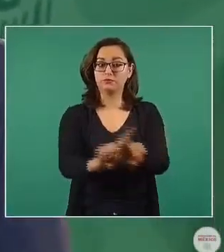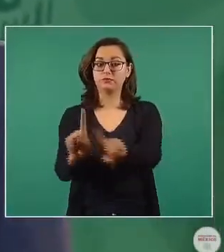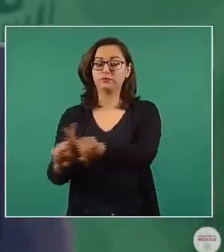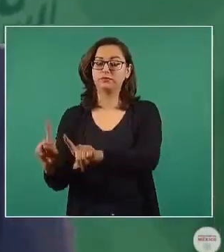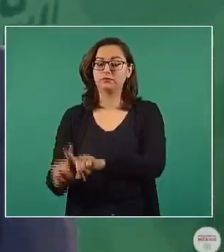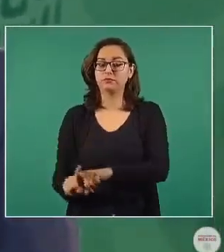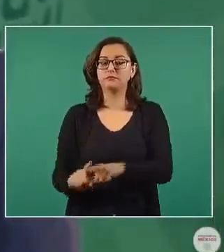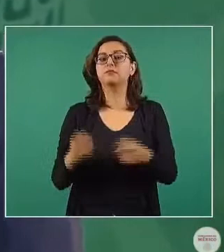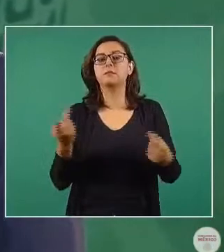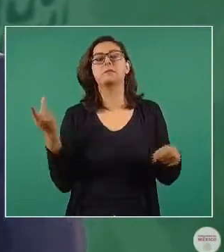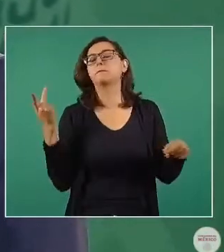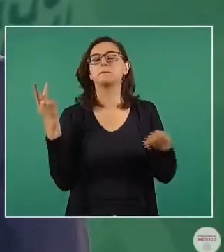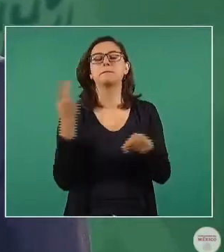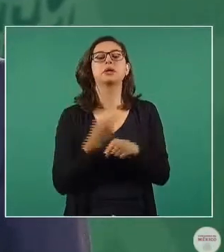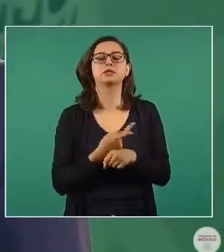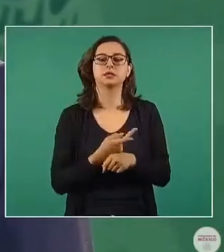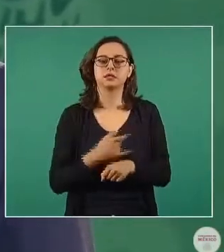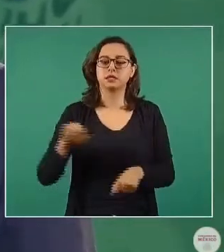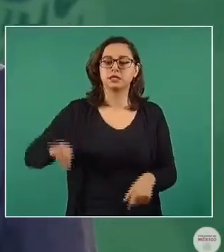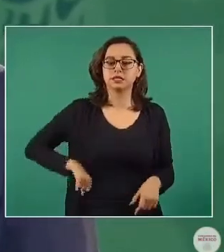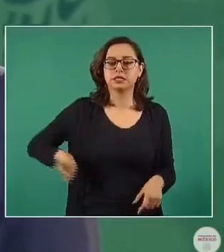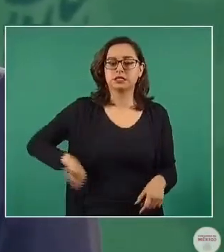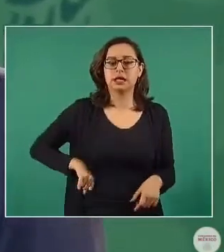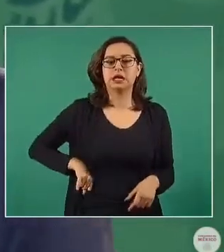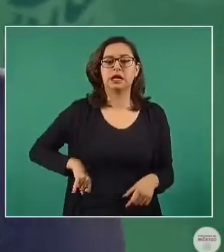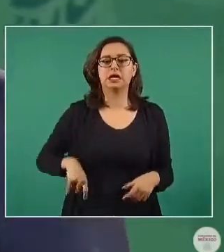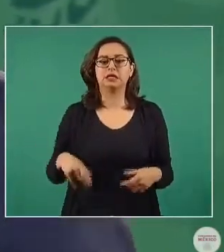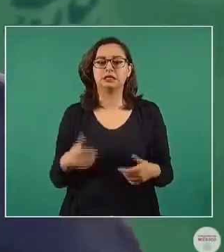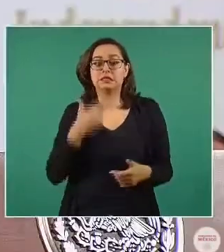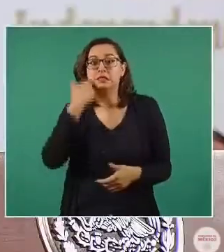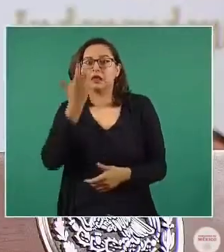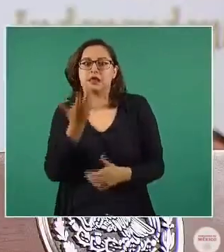entran en juego intereses y se culpan unos a otros.